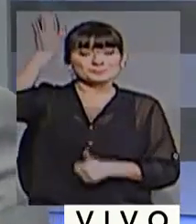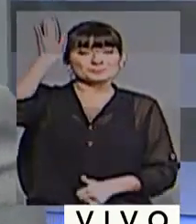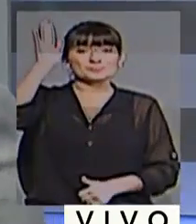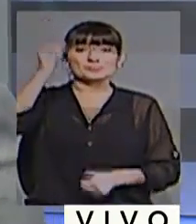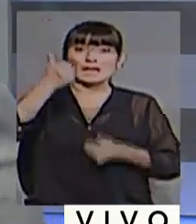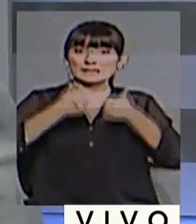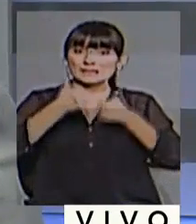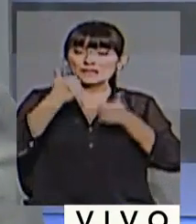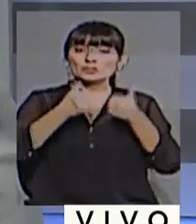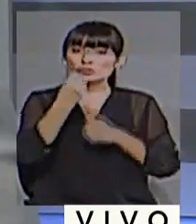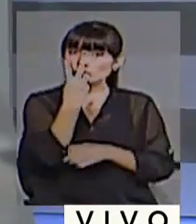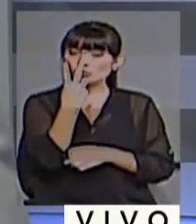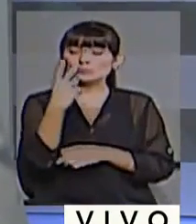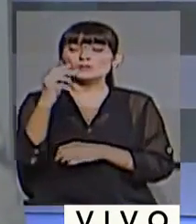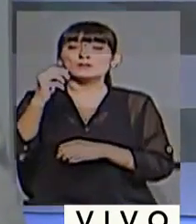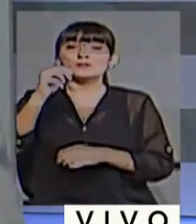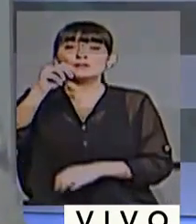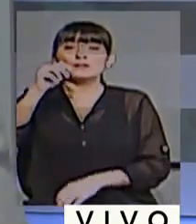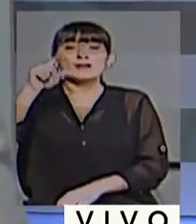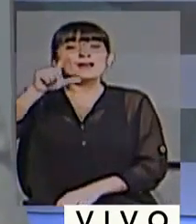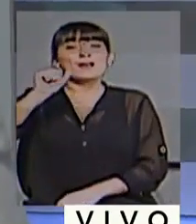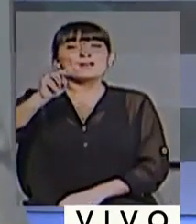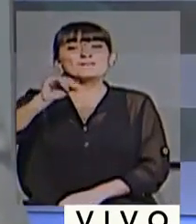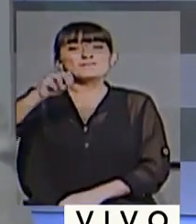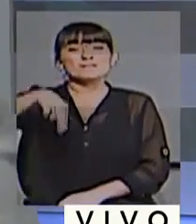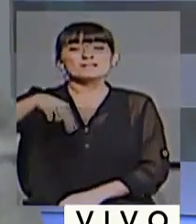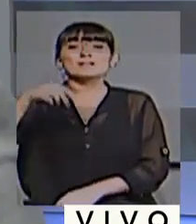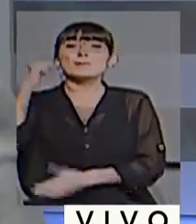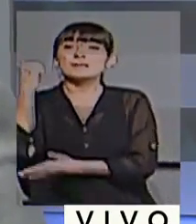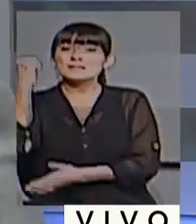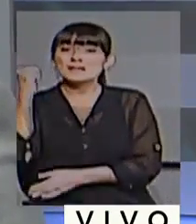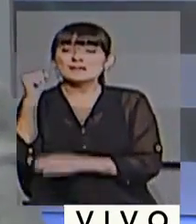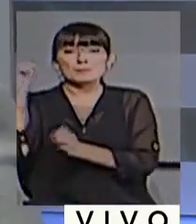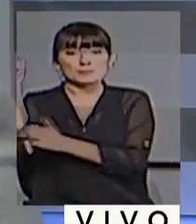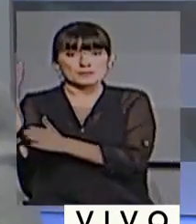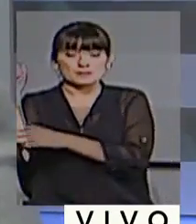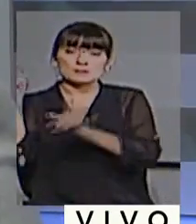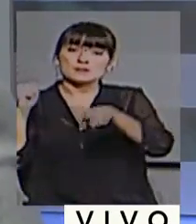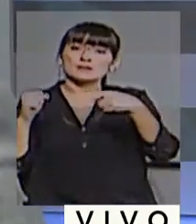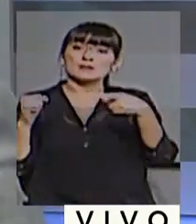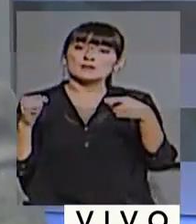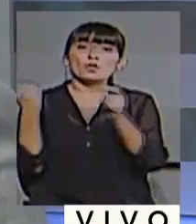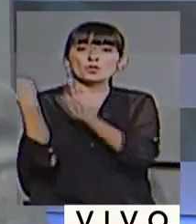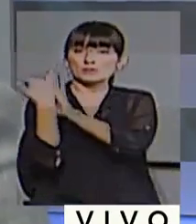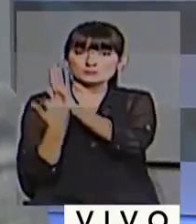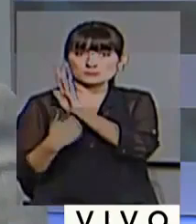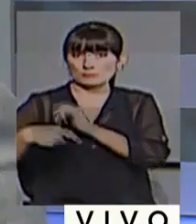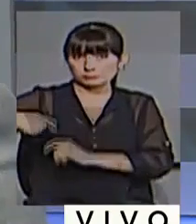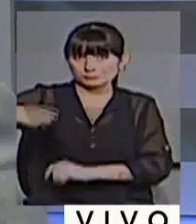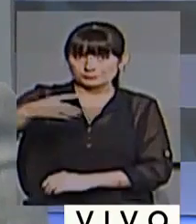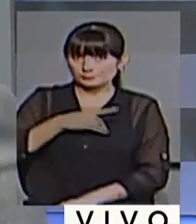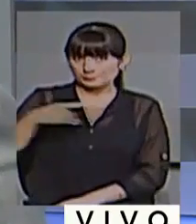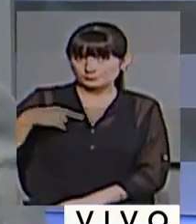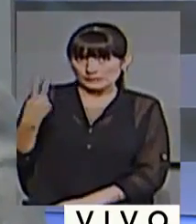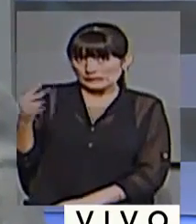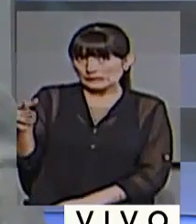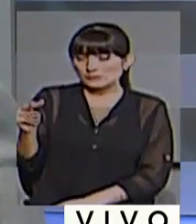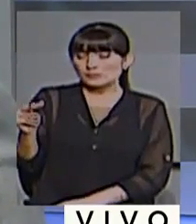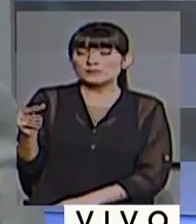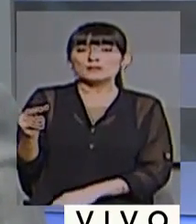y Piñera por la derecha, claro. Y una lista única parlamentaria. Y en términos de repercusión